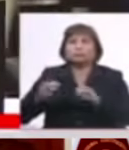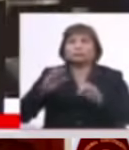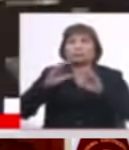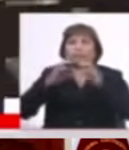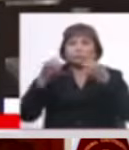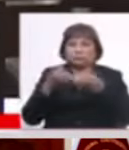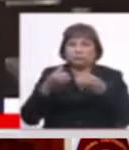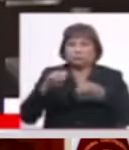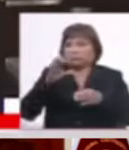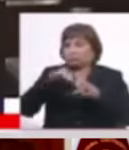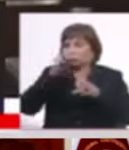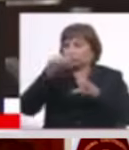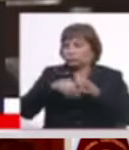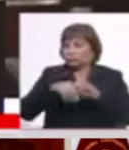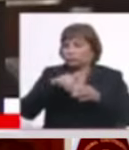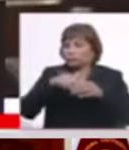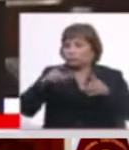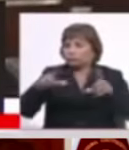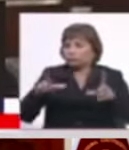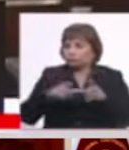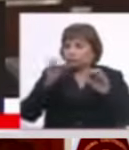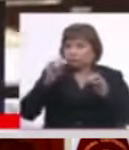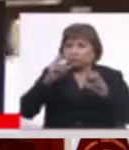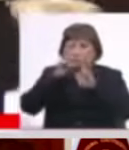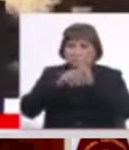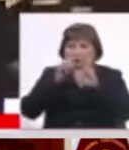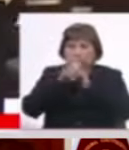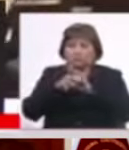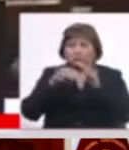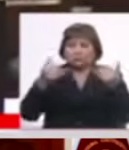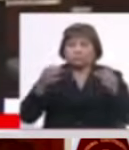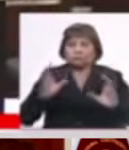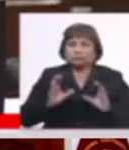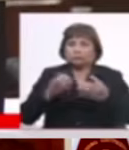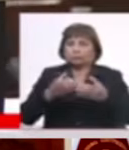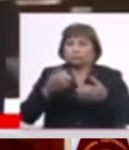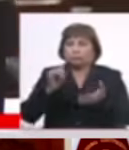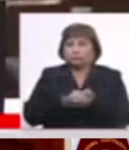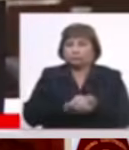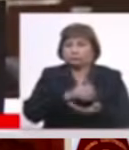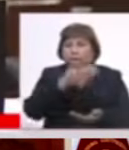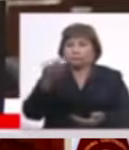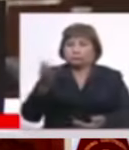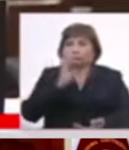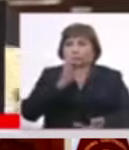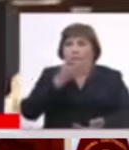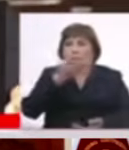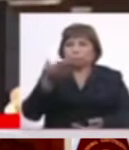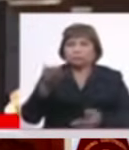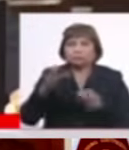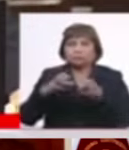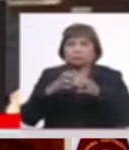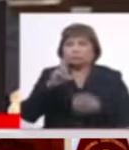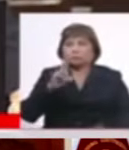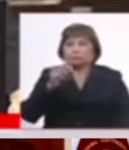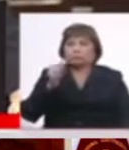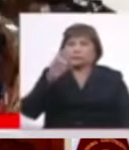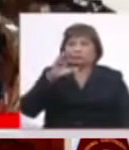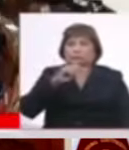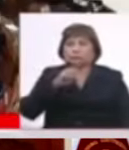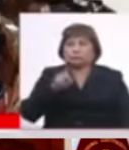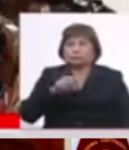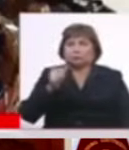la cámara activada en la plataforma virtual de sesiones del Congreso con tiene la palabra el congresista